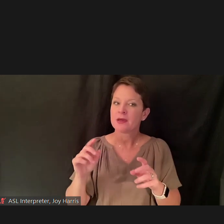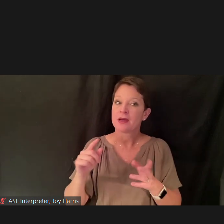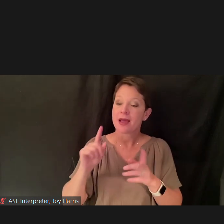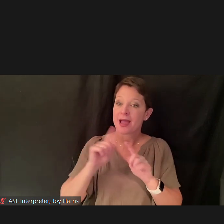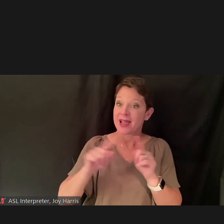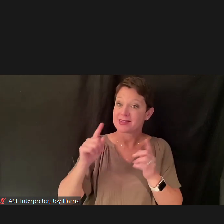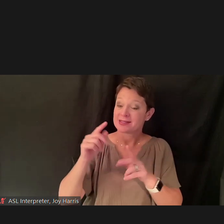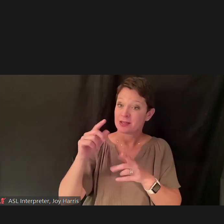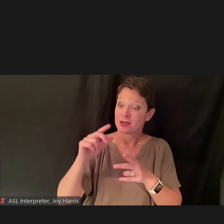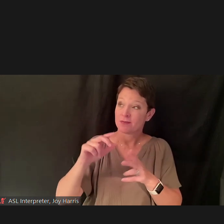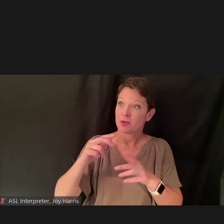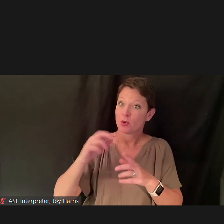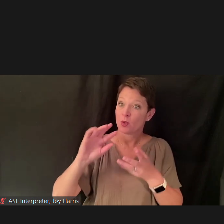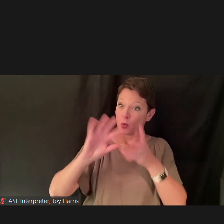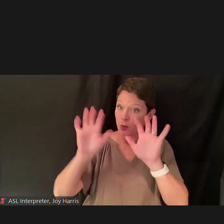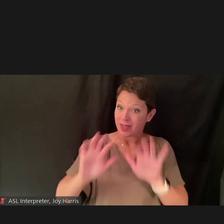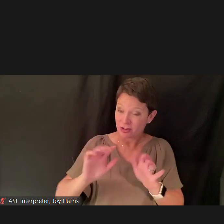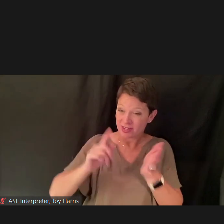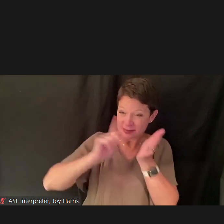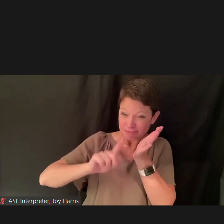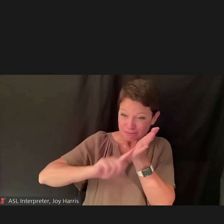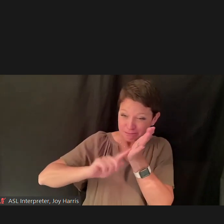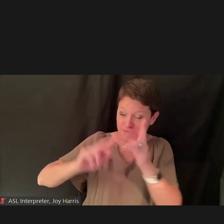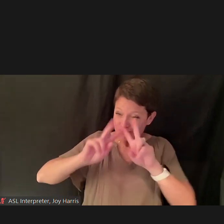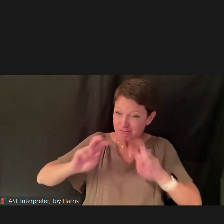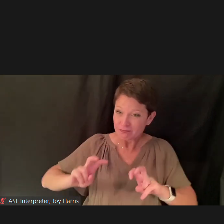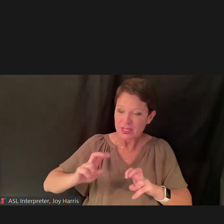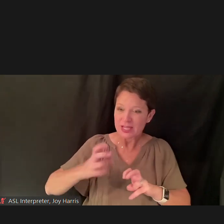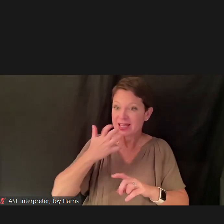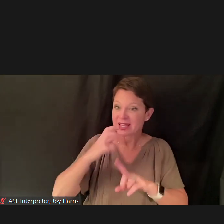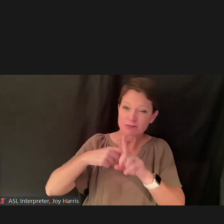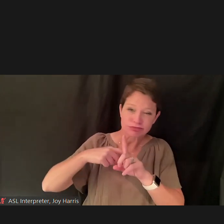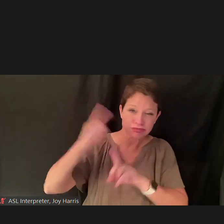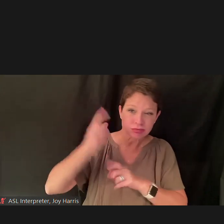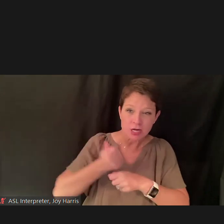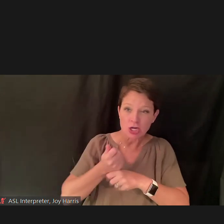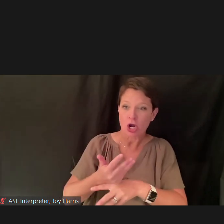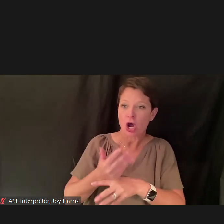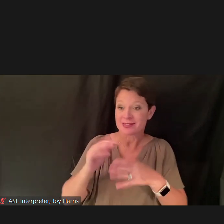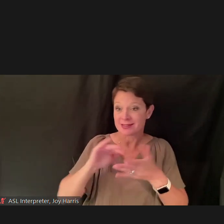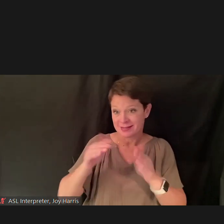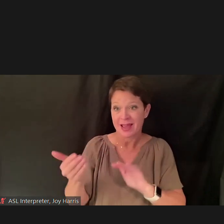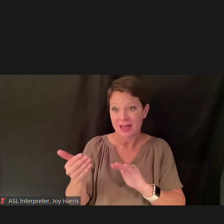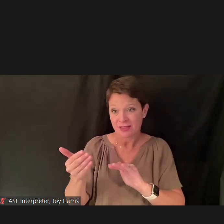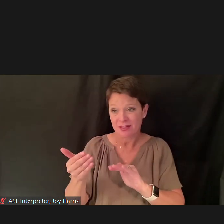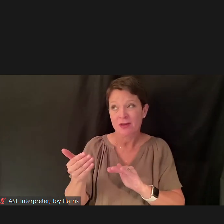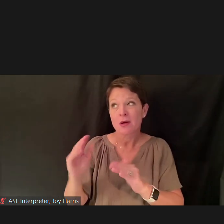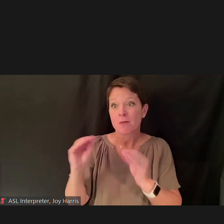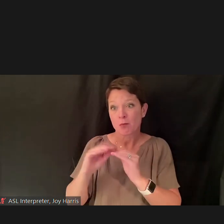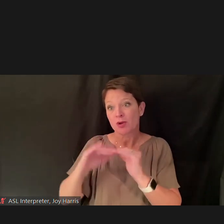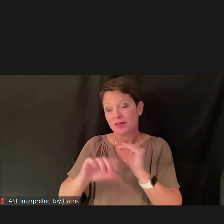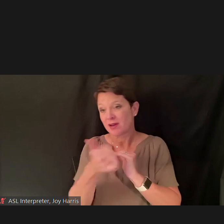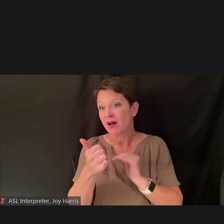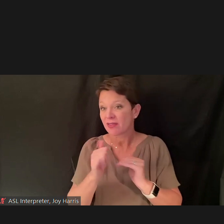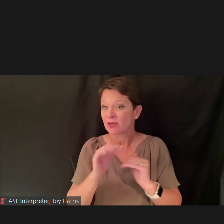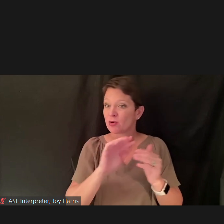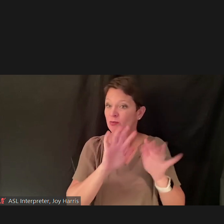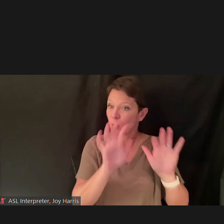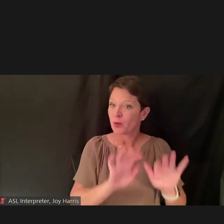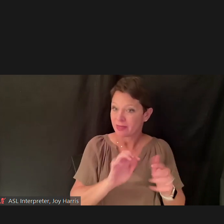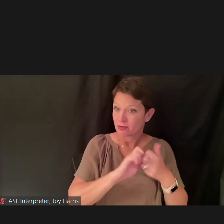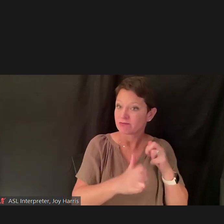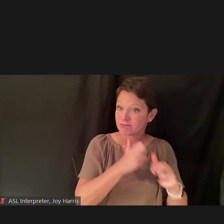un estudio muestran que el calor extremo ha sido la causa de